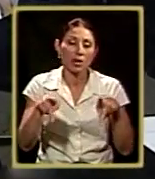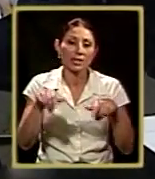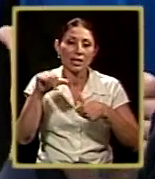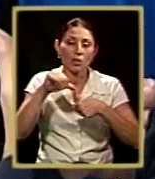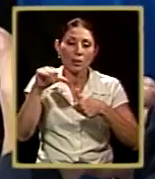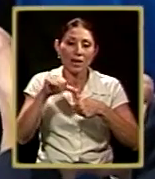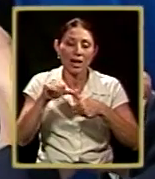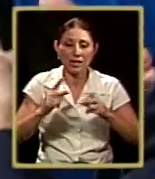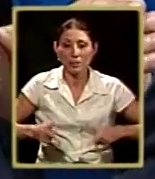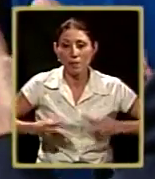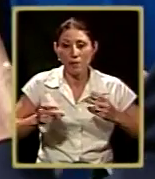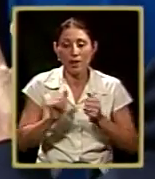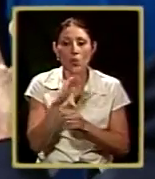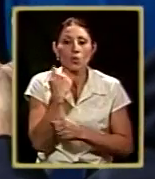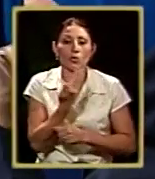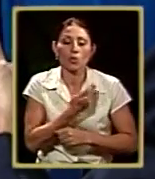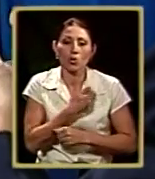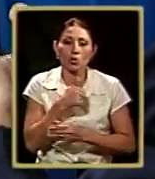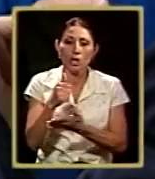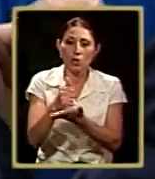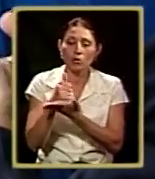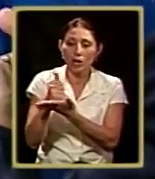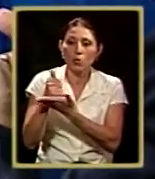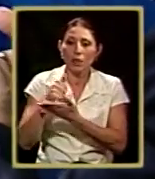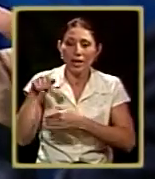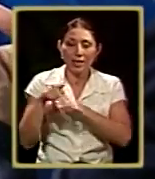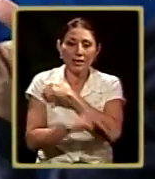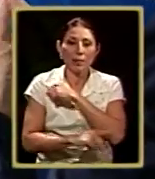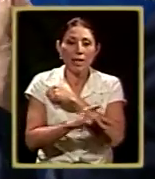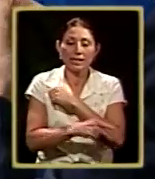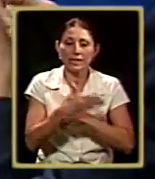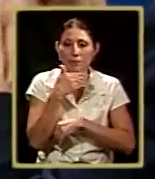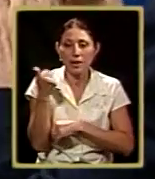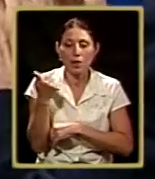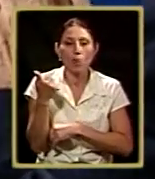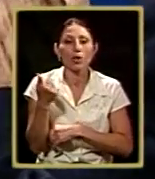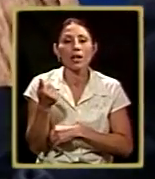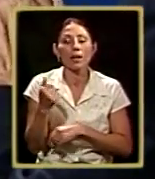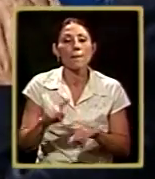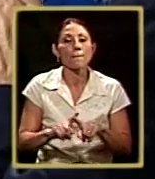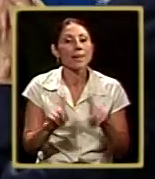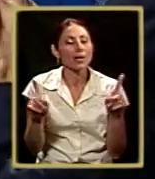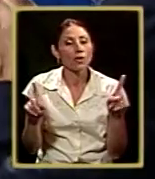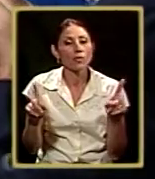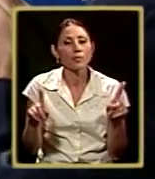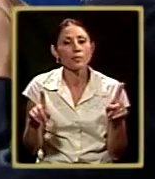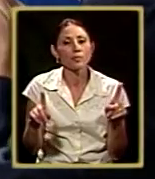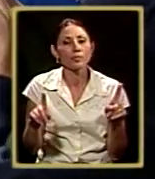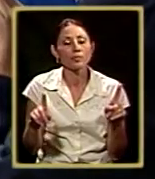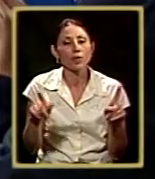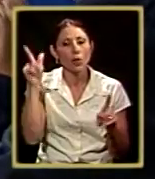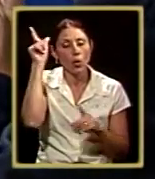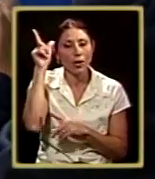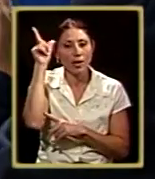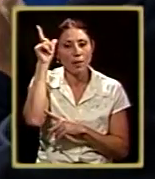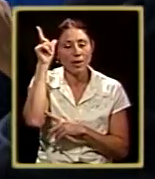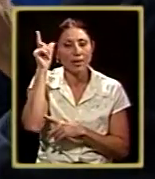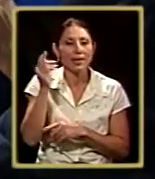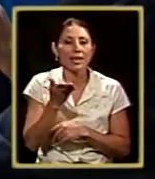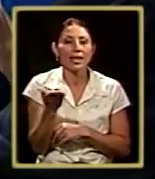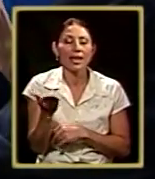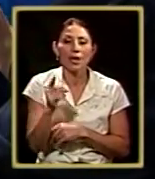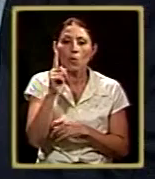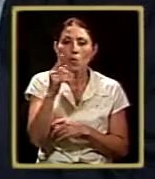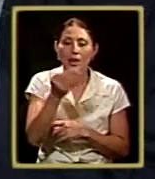ayudan a tener este país mejor que lo que podríamos tener nosotros, pero obviamente que una de